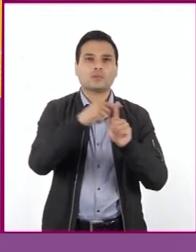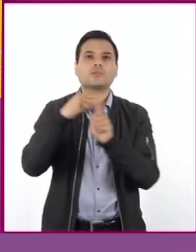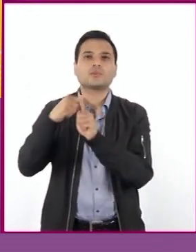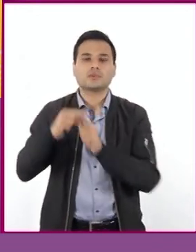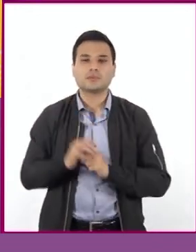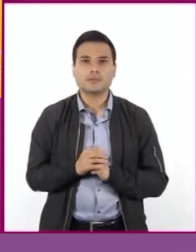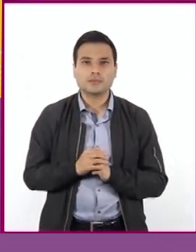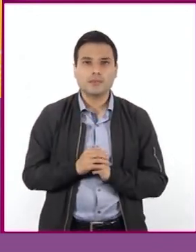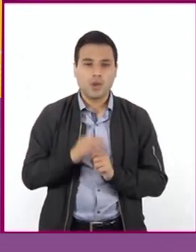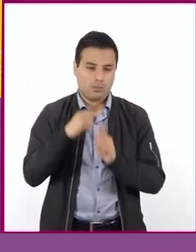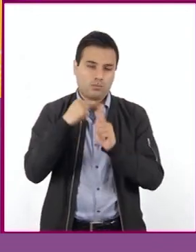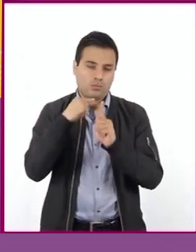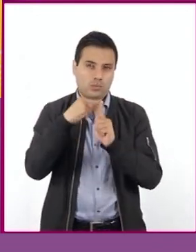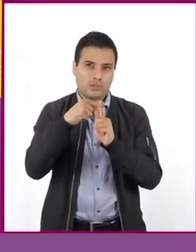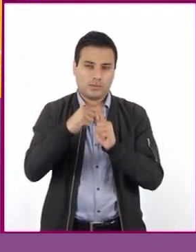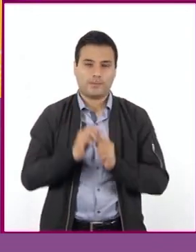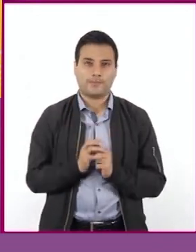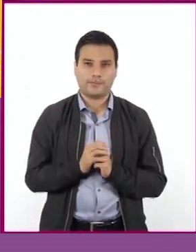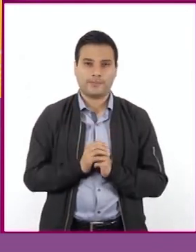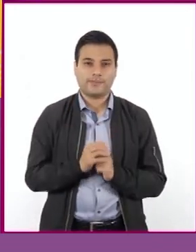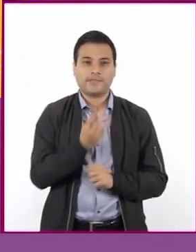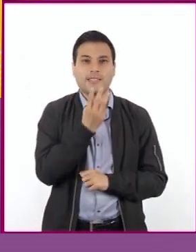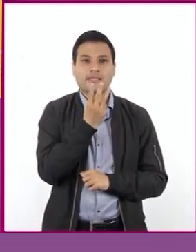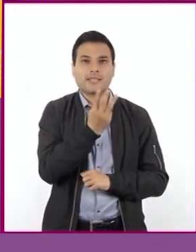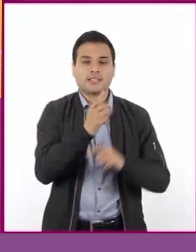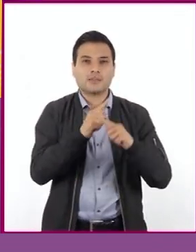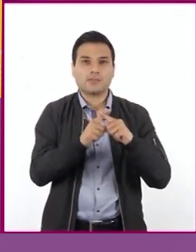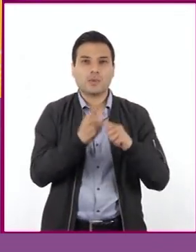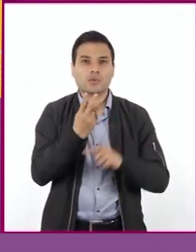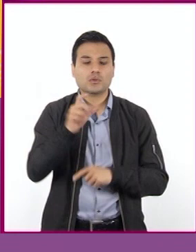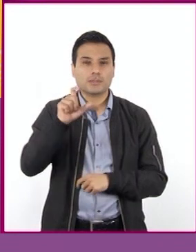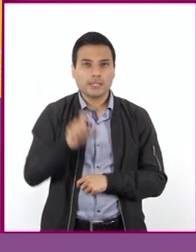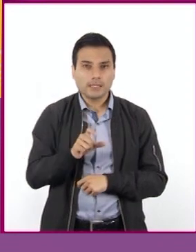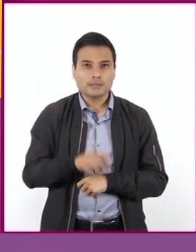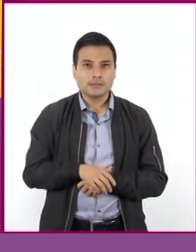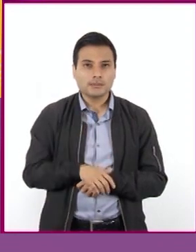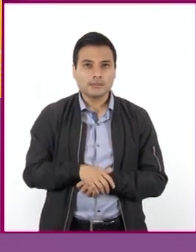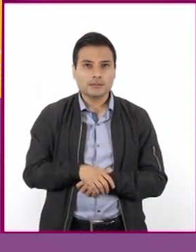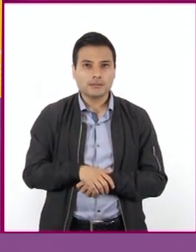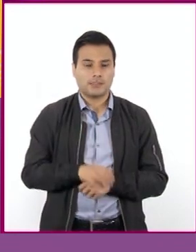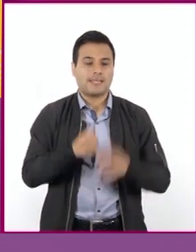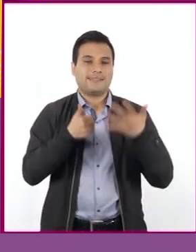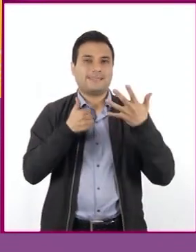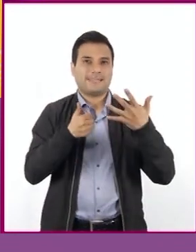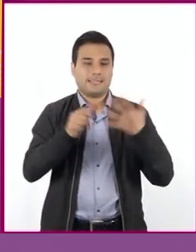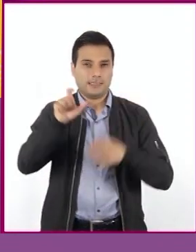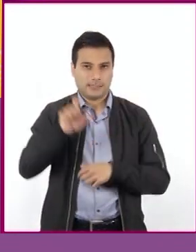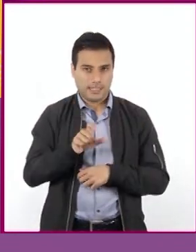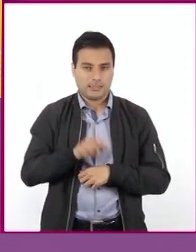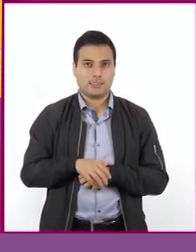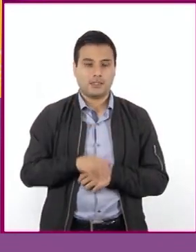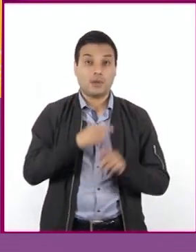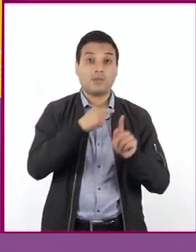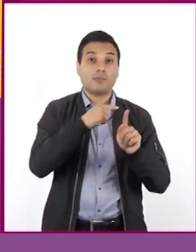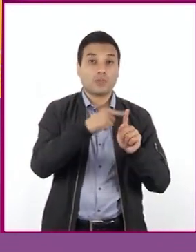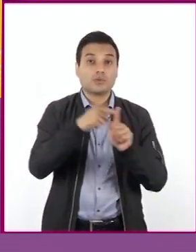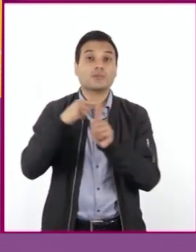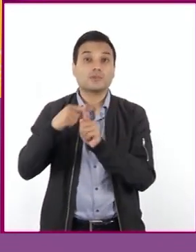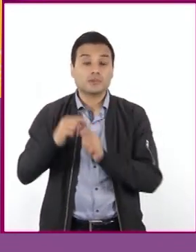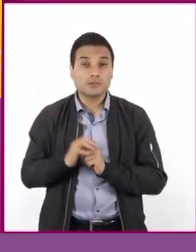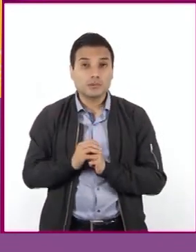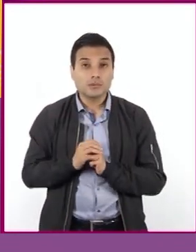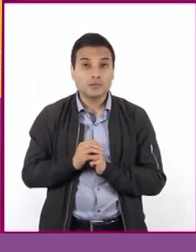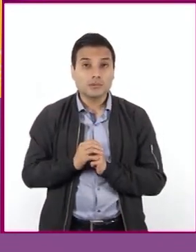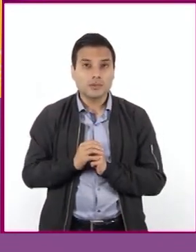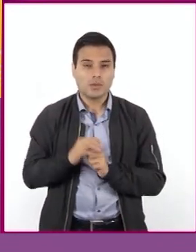positivo es igual a positivo. 3 por 2x igual a 6x. Positivo por positivo